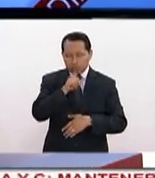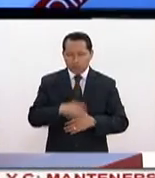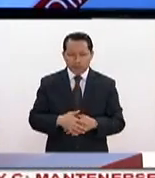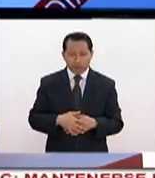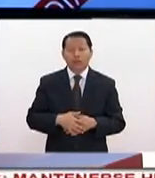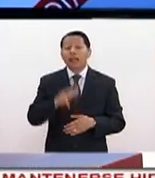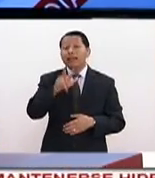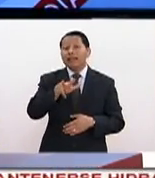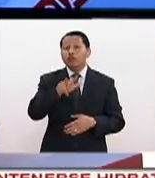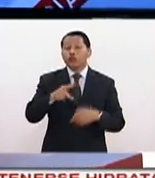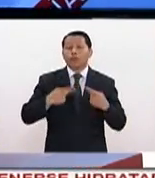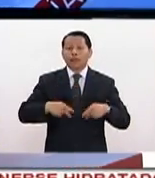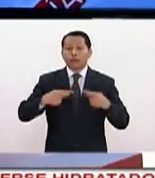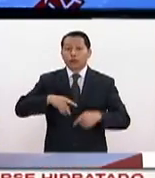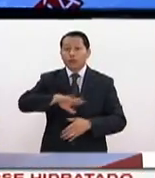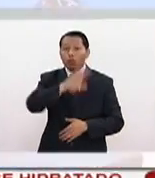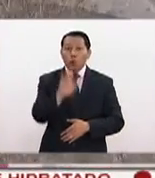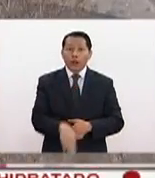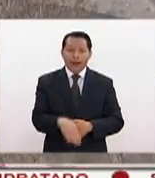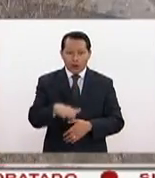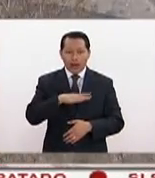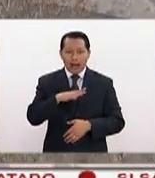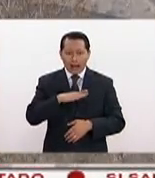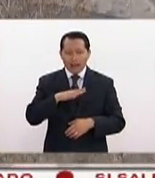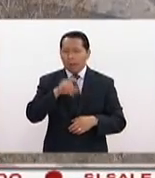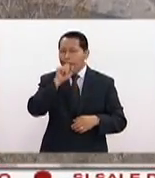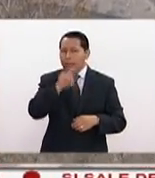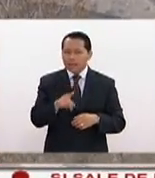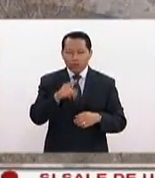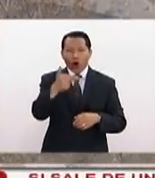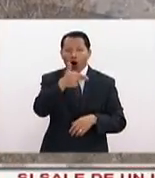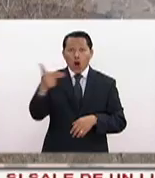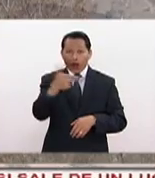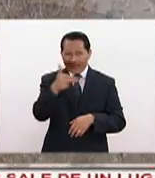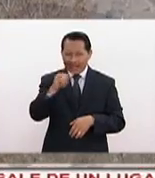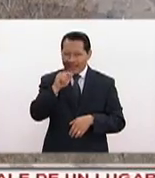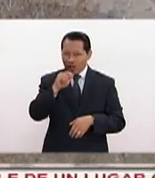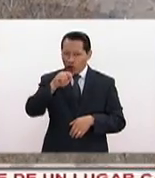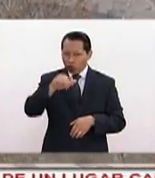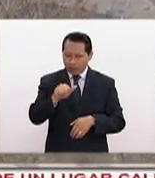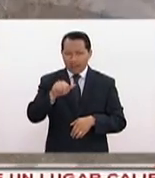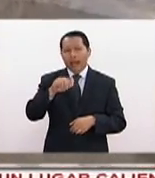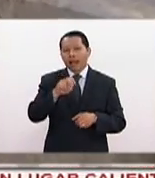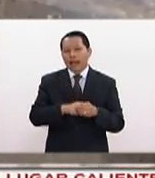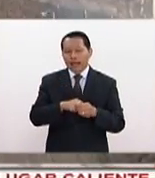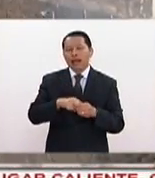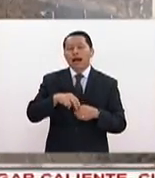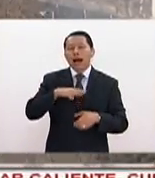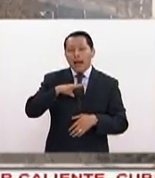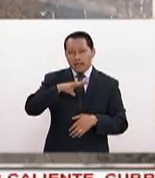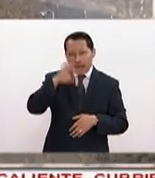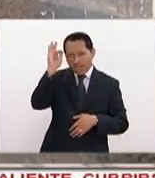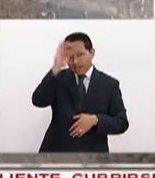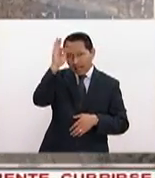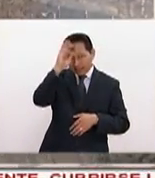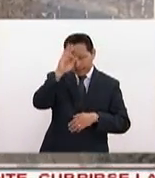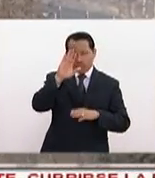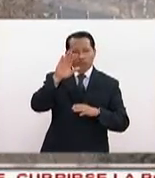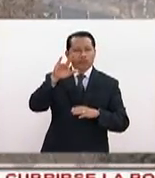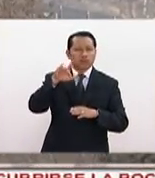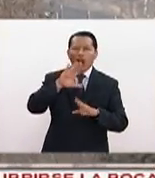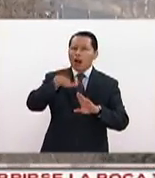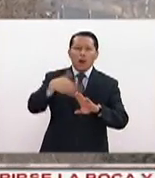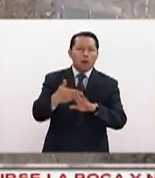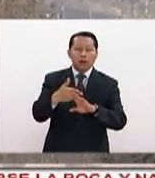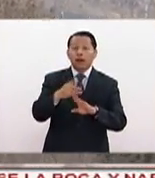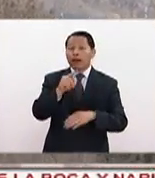Y al menos 18 personas murieron en un ataque en contra del lujoso hotel Intercontinental en Kabul, esto en Afganistán. Funcionarios indicaron